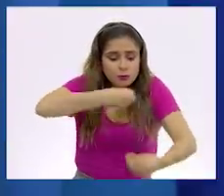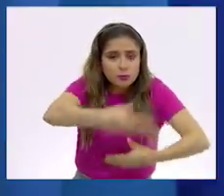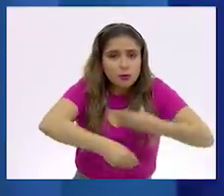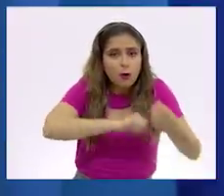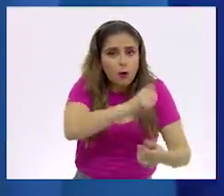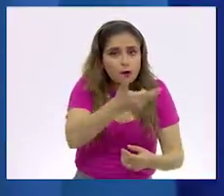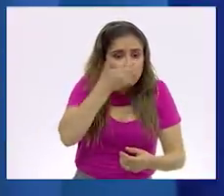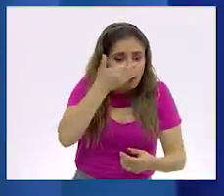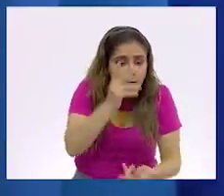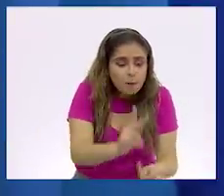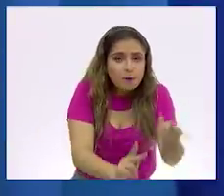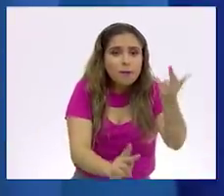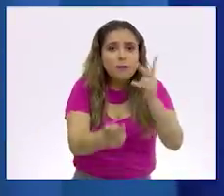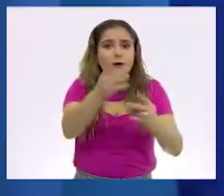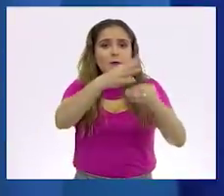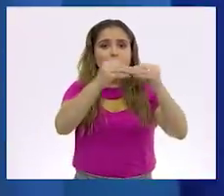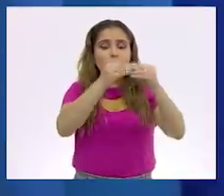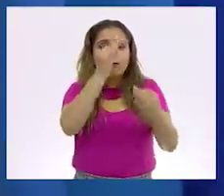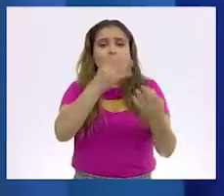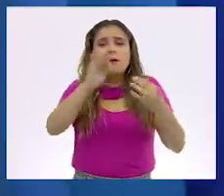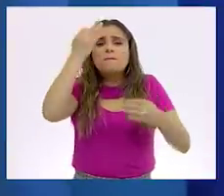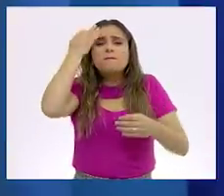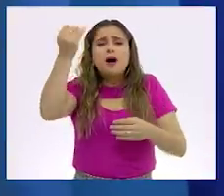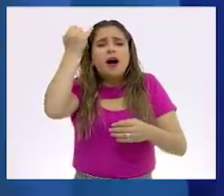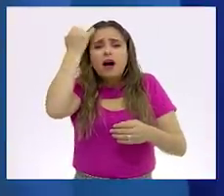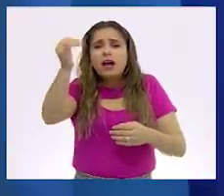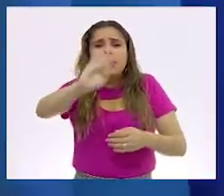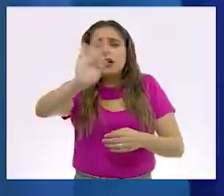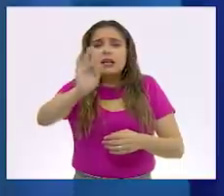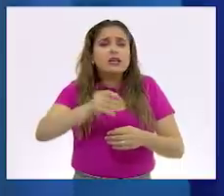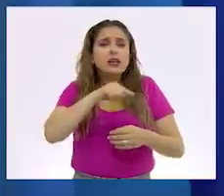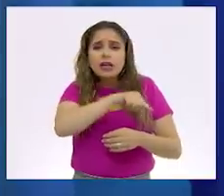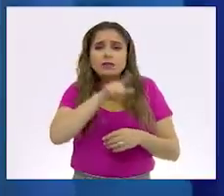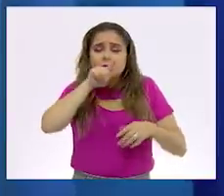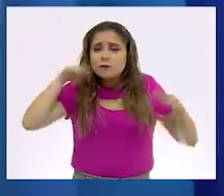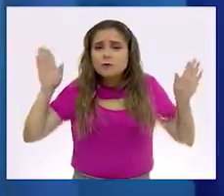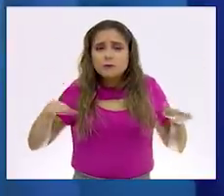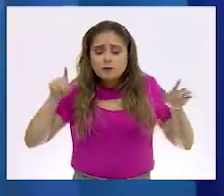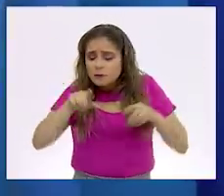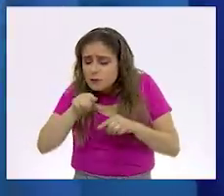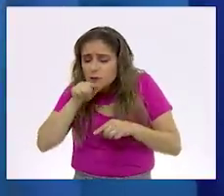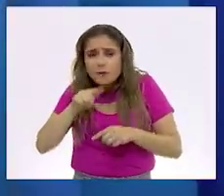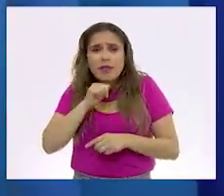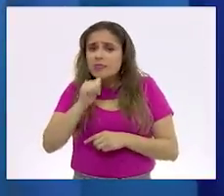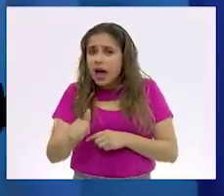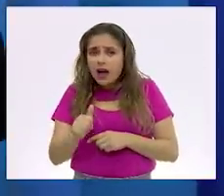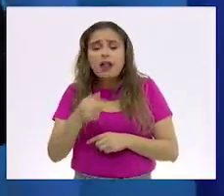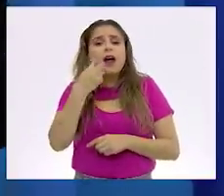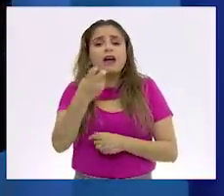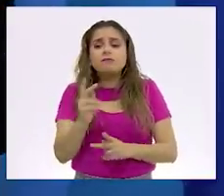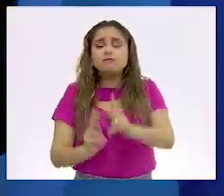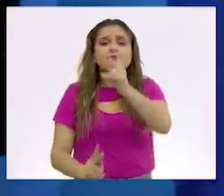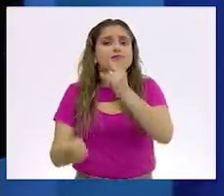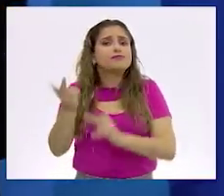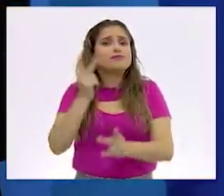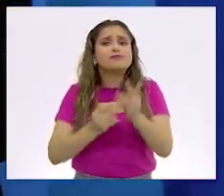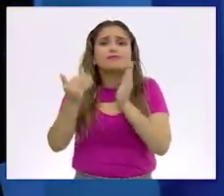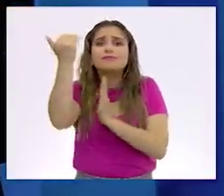que ya estamos enfrentando, pero que aún se puede y debe evitar. Y es por eso que